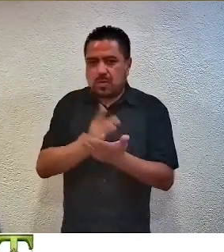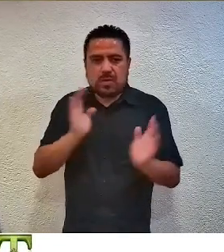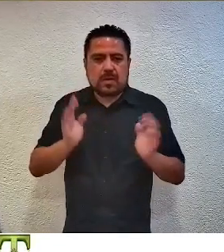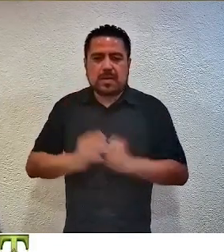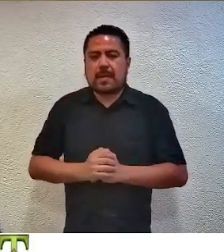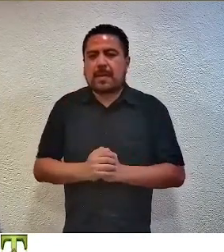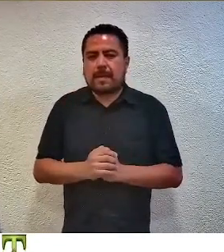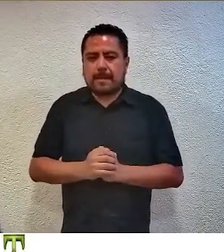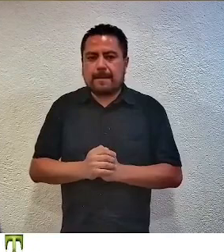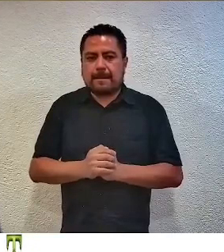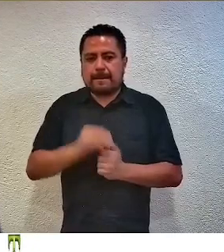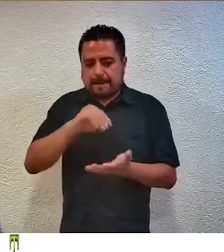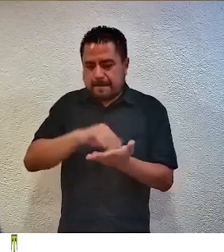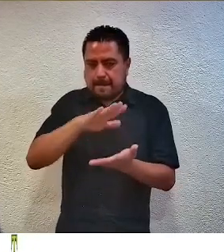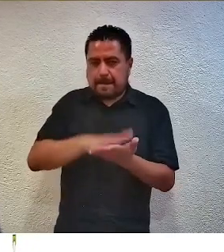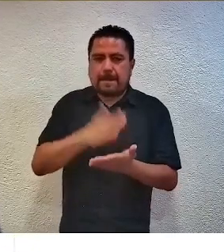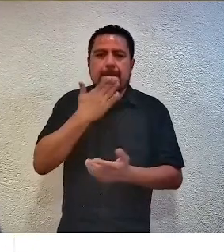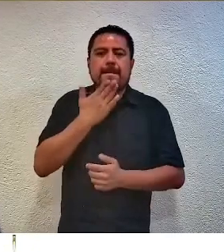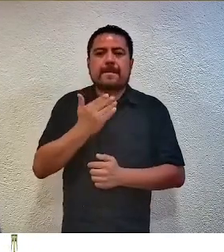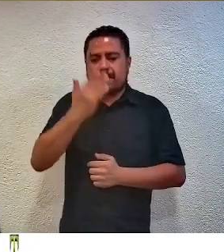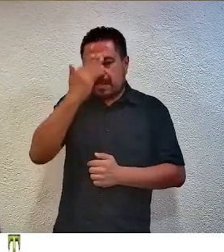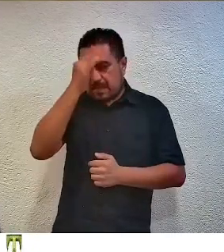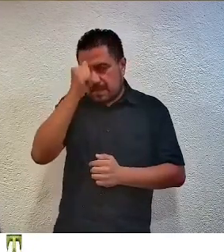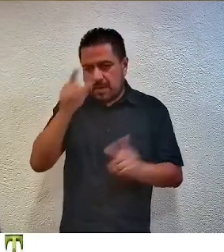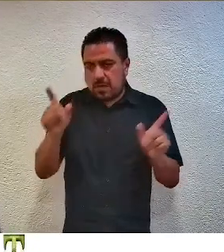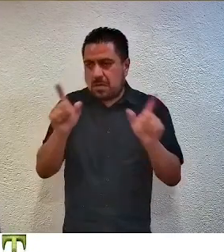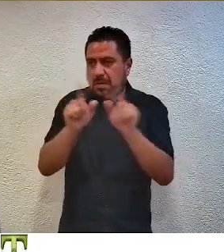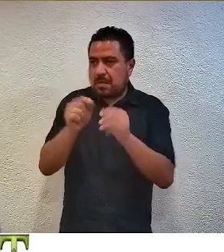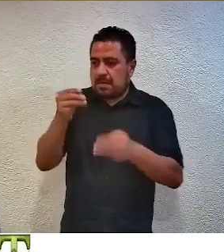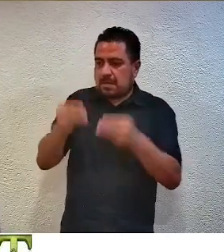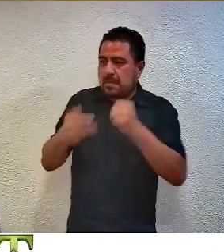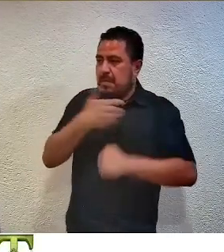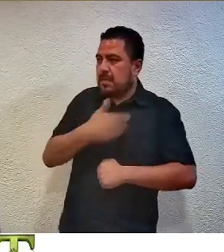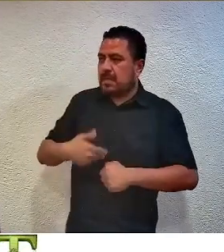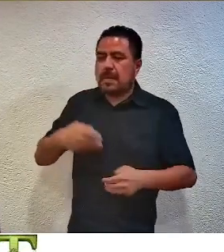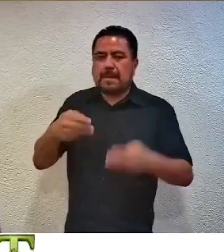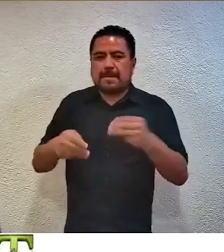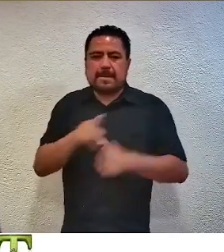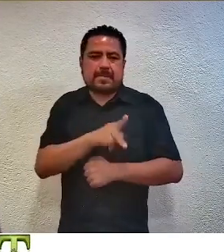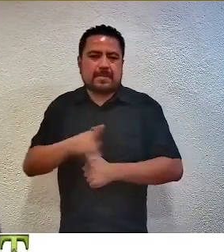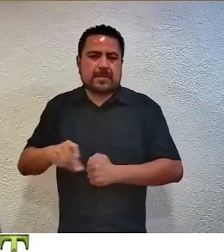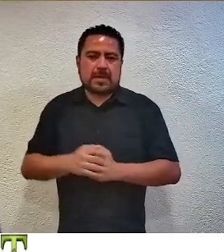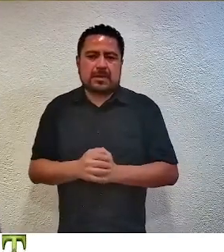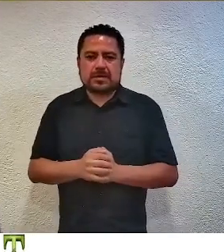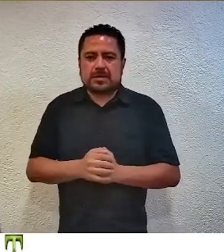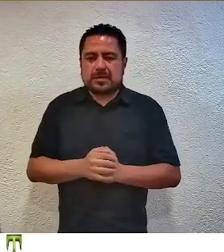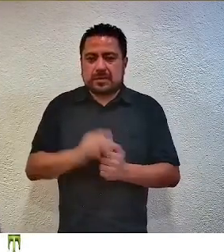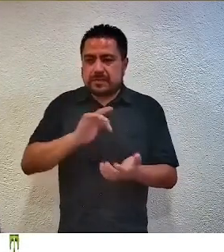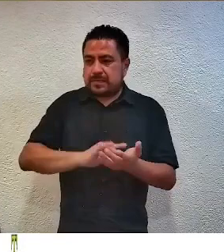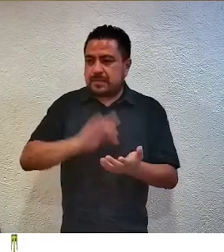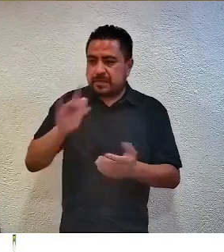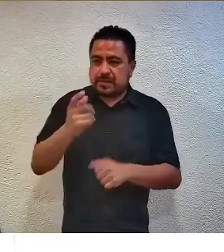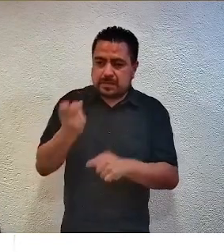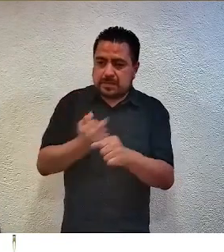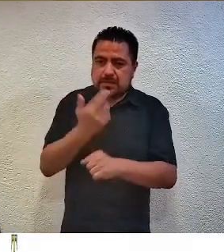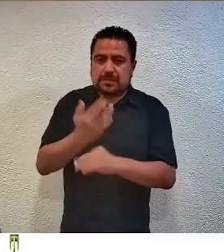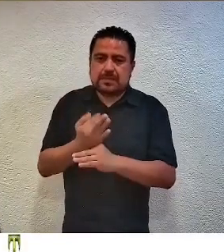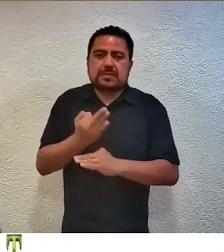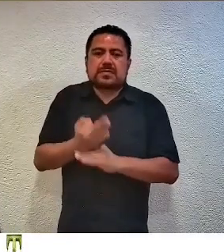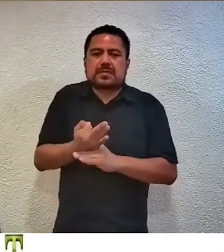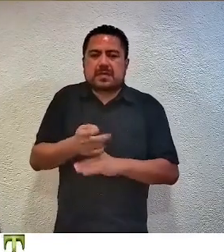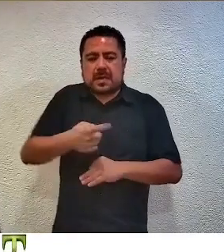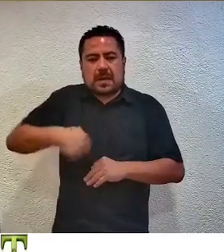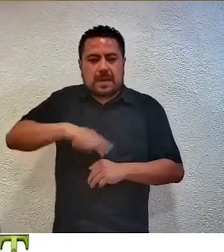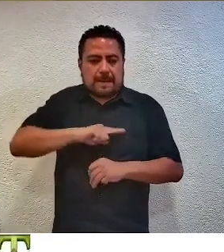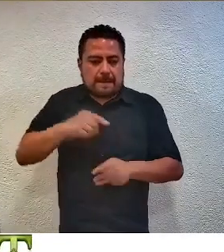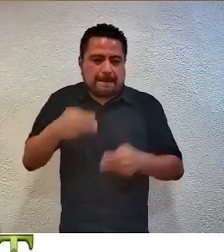Único. Se confirma el acuerdo controvertido. Es la cuenta, magistrada presidenta, magistradas, magistrado. Gracias, secretario.